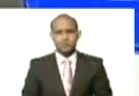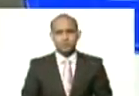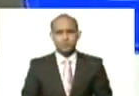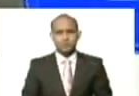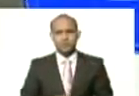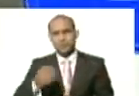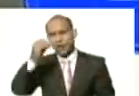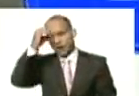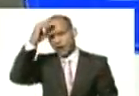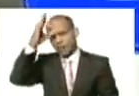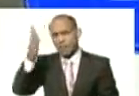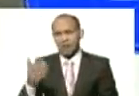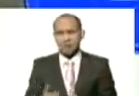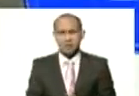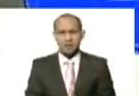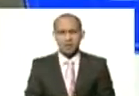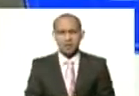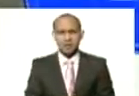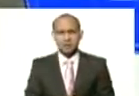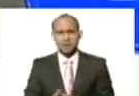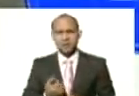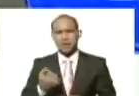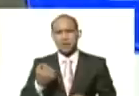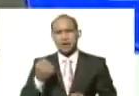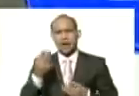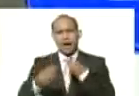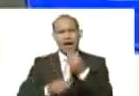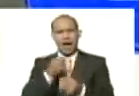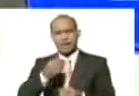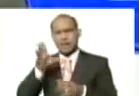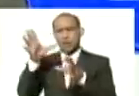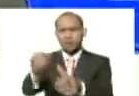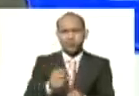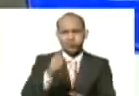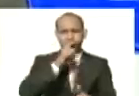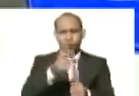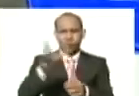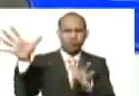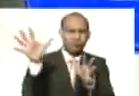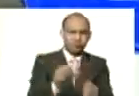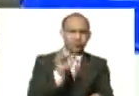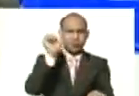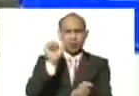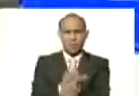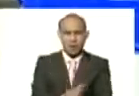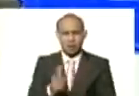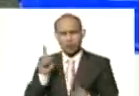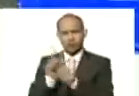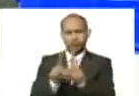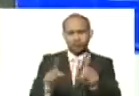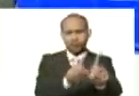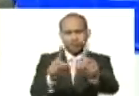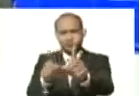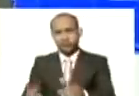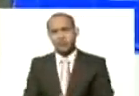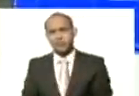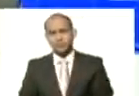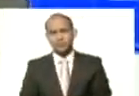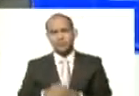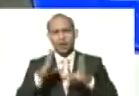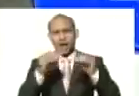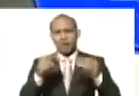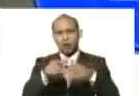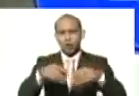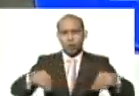la capacidad de hacerle daño, contener al enemigo, perseguir al enemigo. Allí, hablando en el combate,